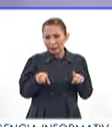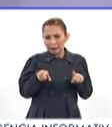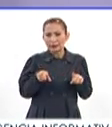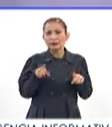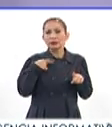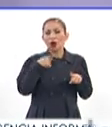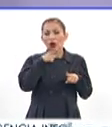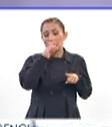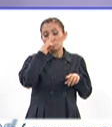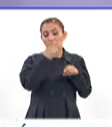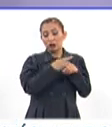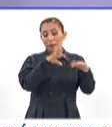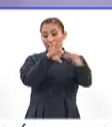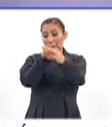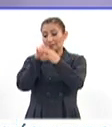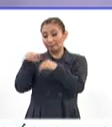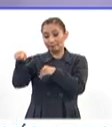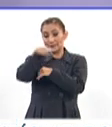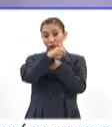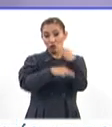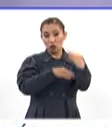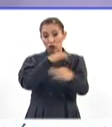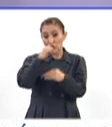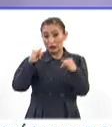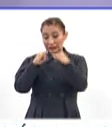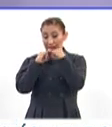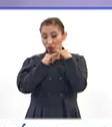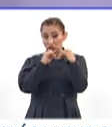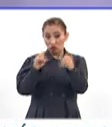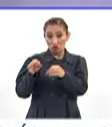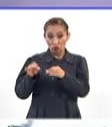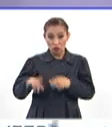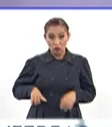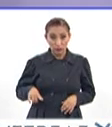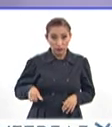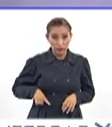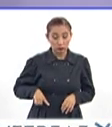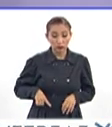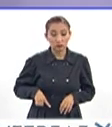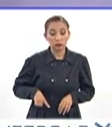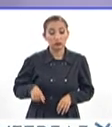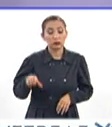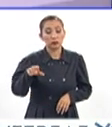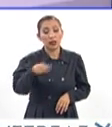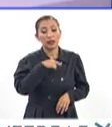la corresponsabilidad y concurso de todas las instituciones públicas